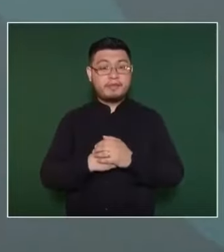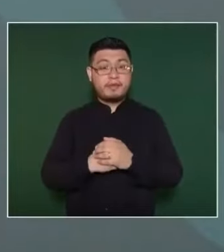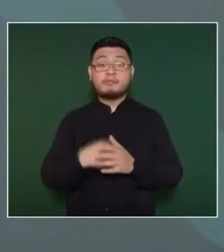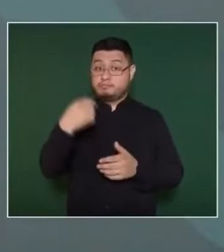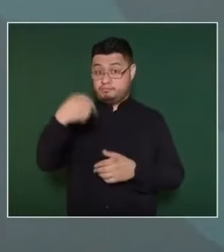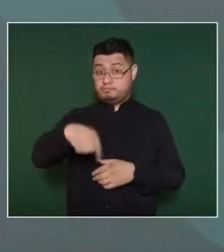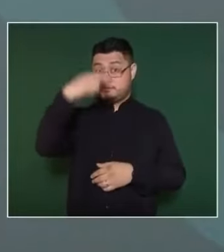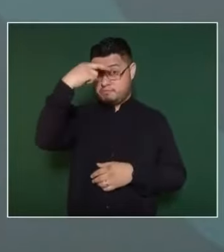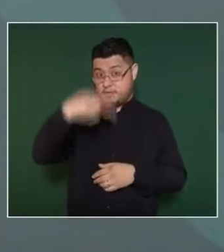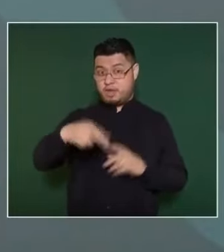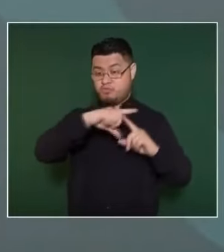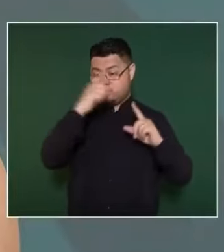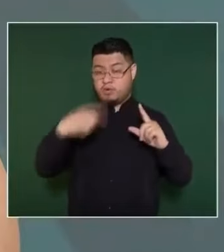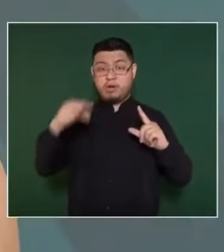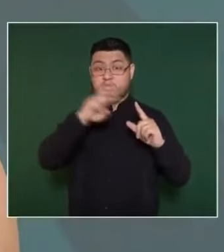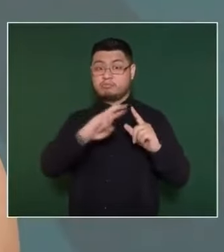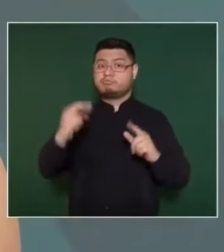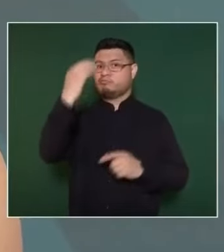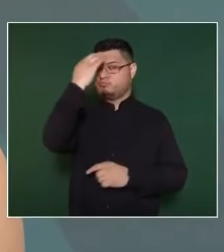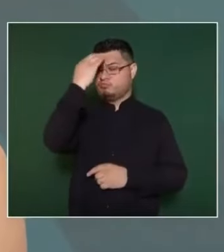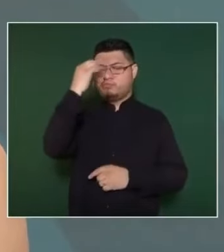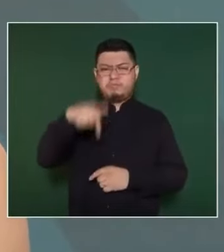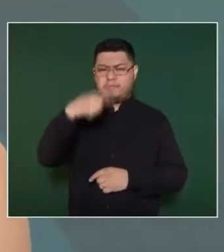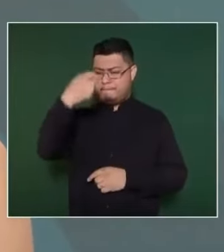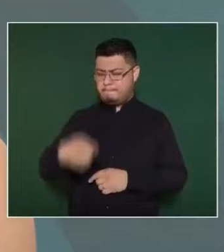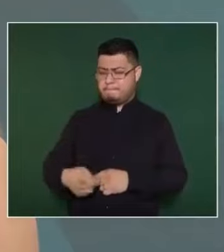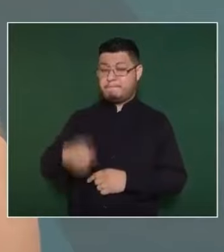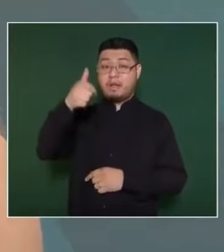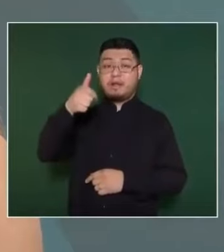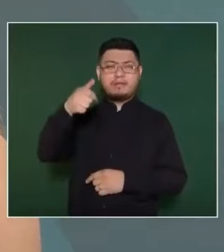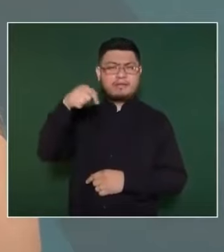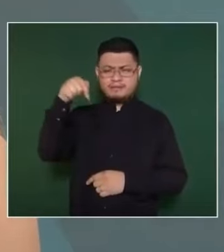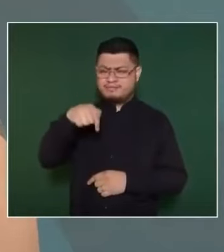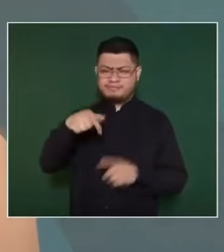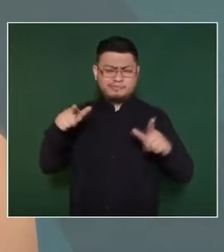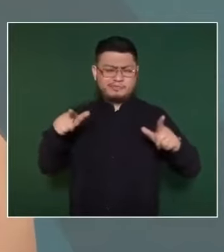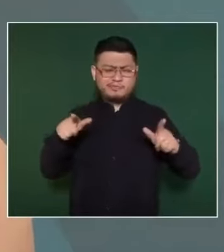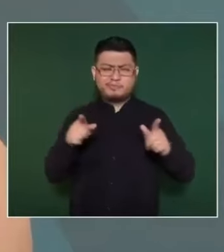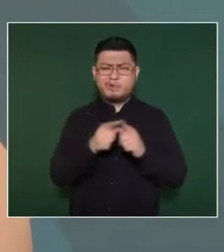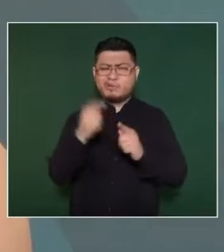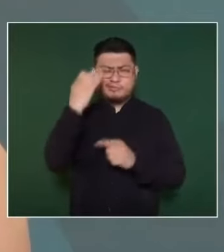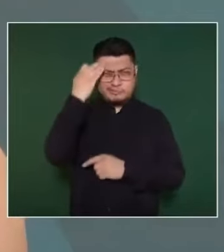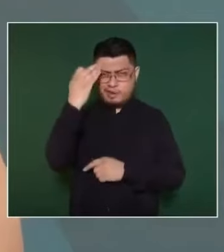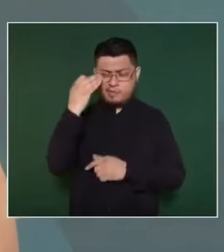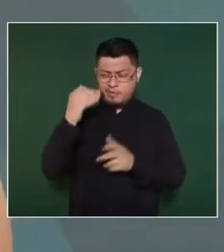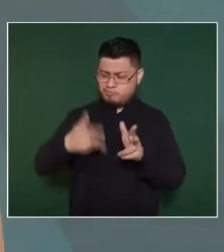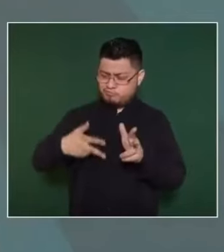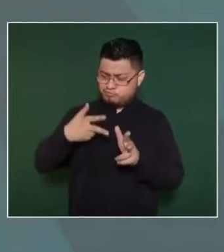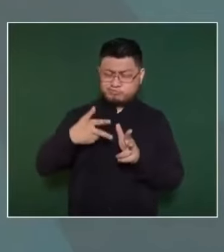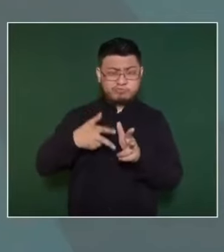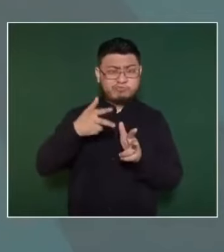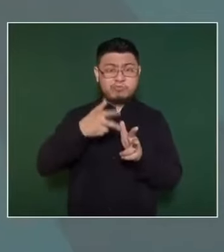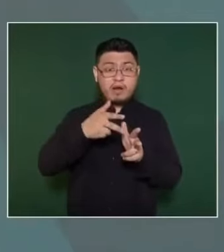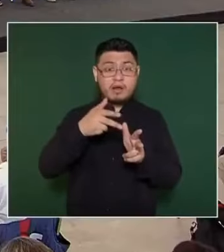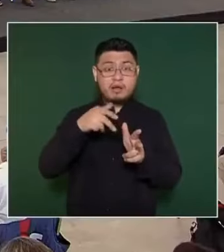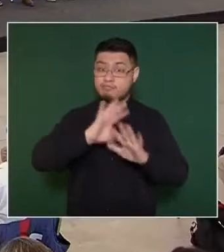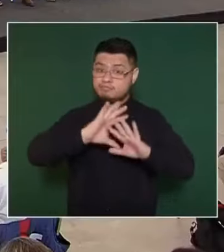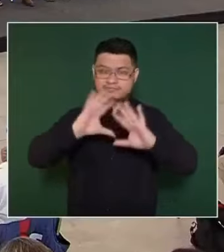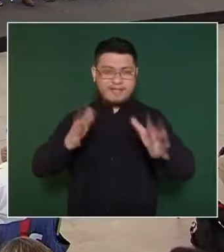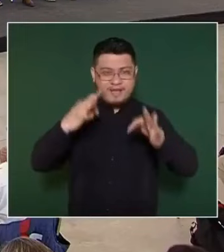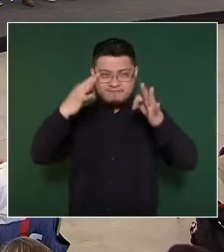para Alstom, porque es la primera vez que se desarrolla en tan corto tiempo un tren que ya es considerado